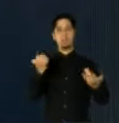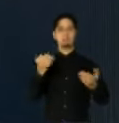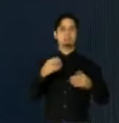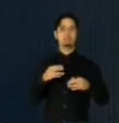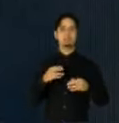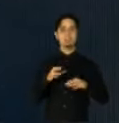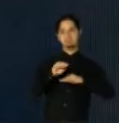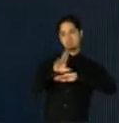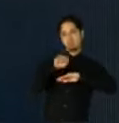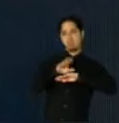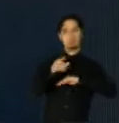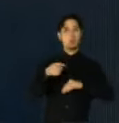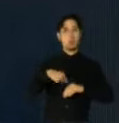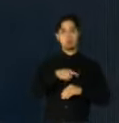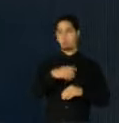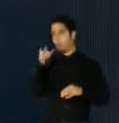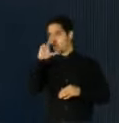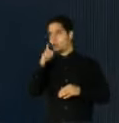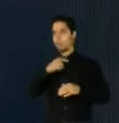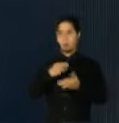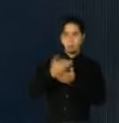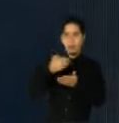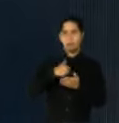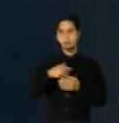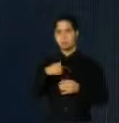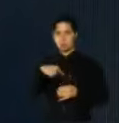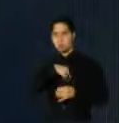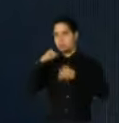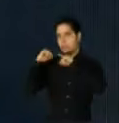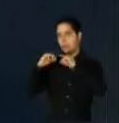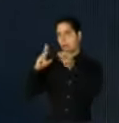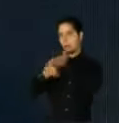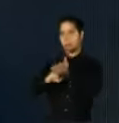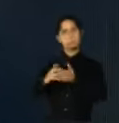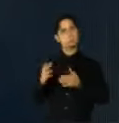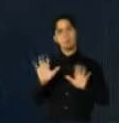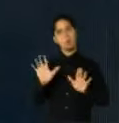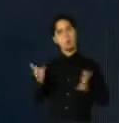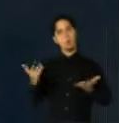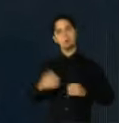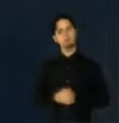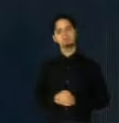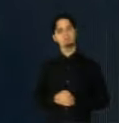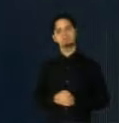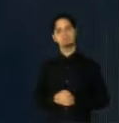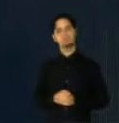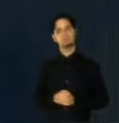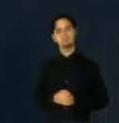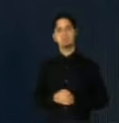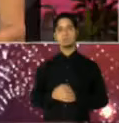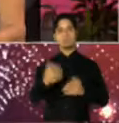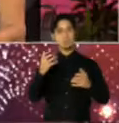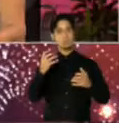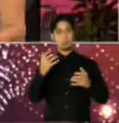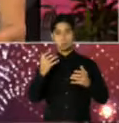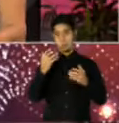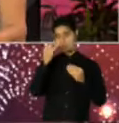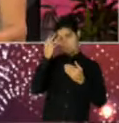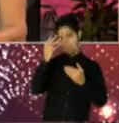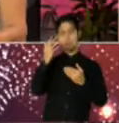Nosotros no somos agentes de compra. Nosotros no entrevistamos a nadie. Y yo quisiera que de una vez y por todas, y te agradezco la oportunidad